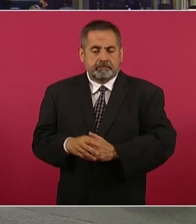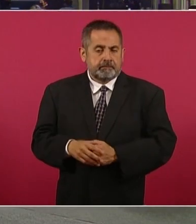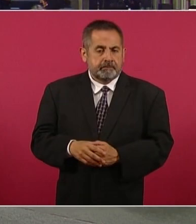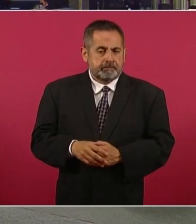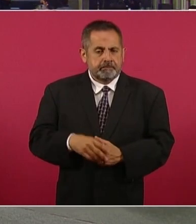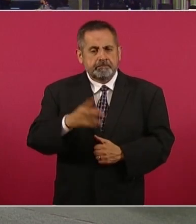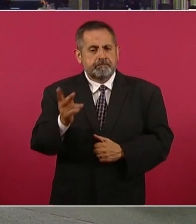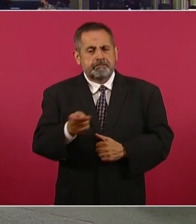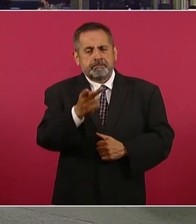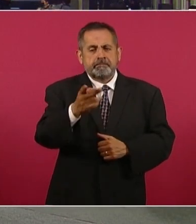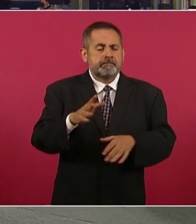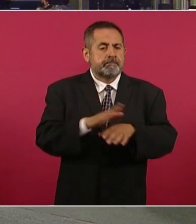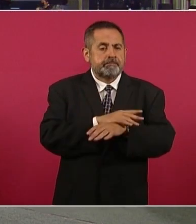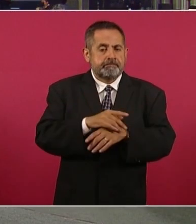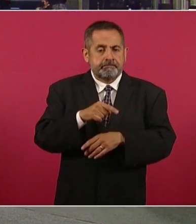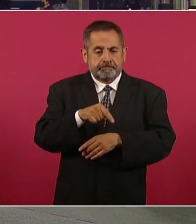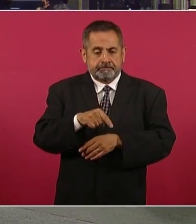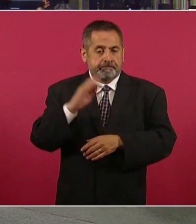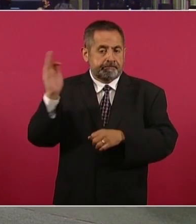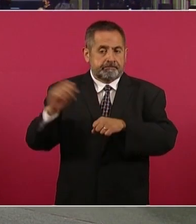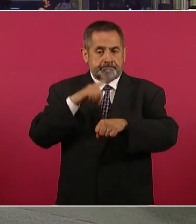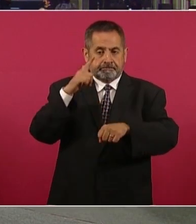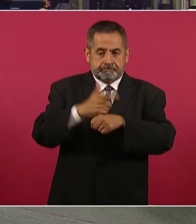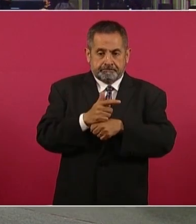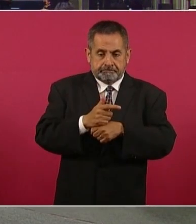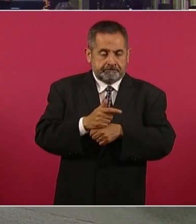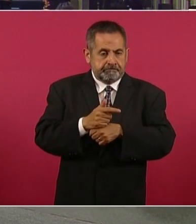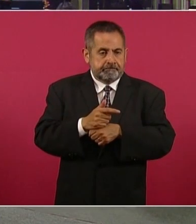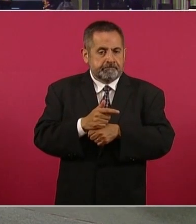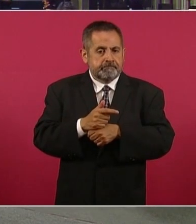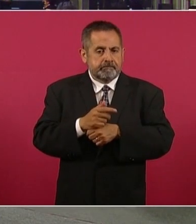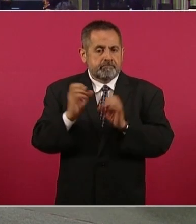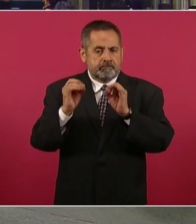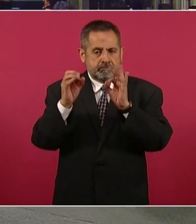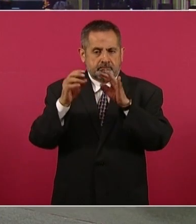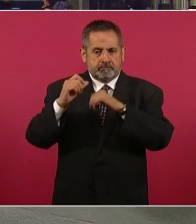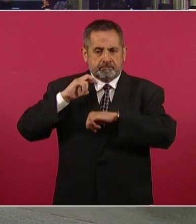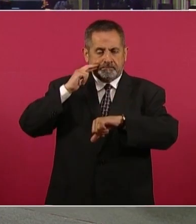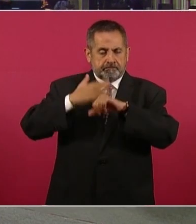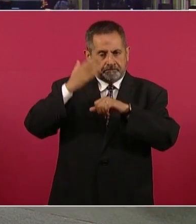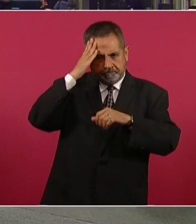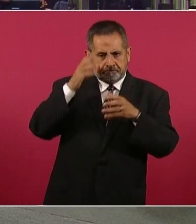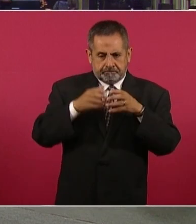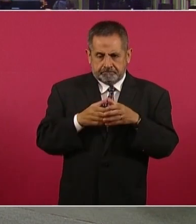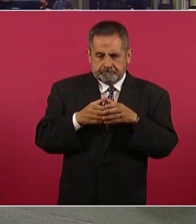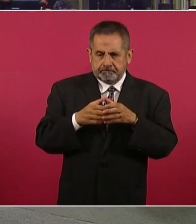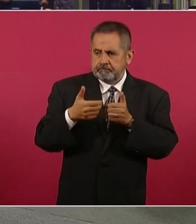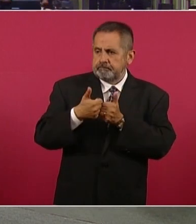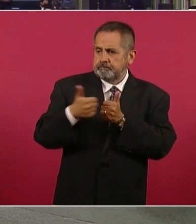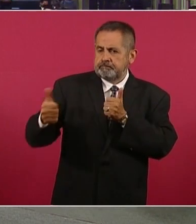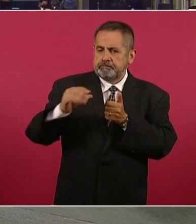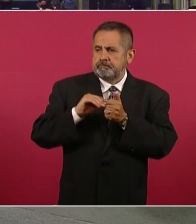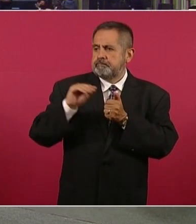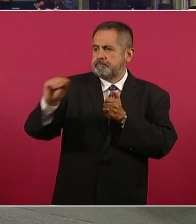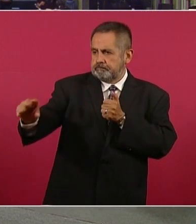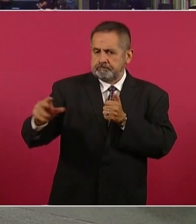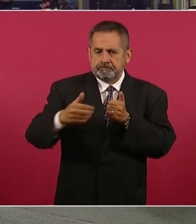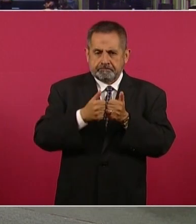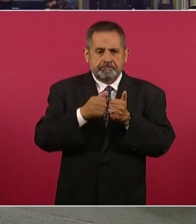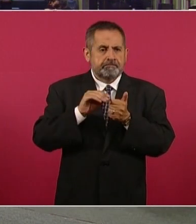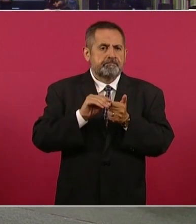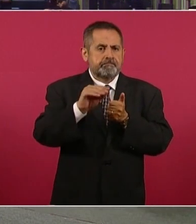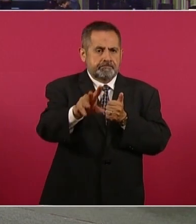descentralización de las dependencias federales que había anunciado ya hace algún tiempo, ¿Cómo va en este asunto? ¿En